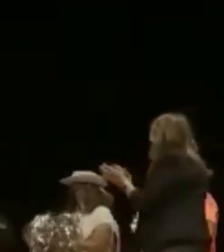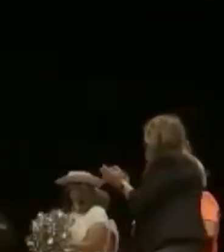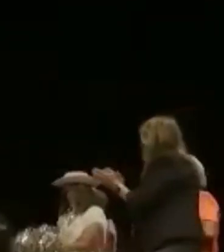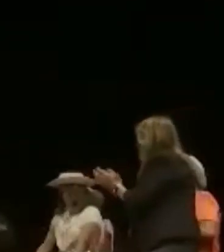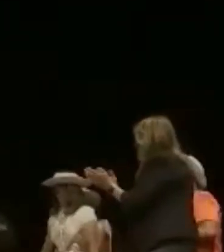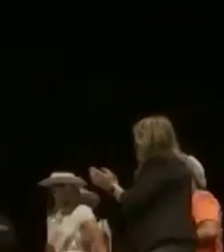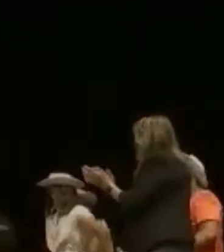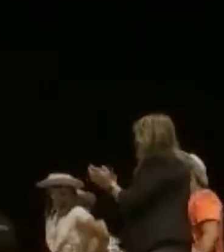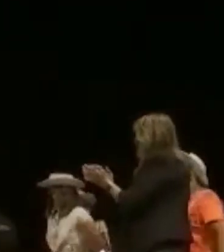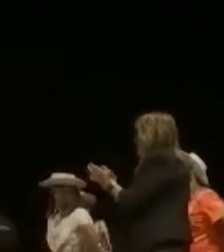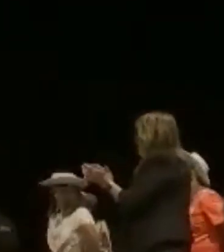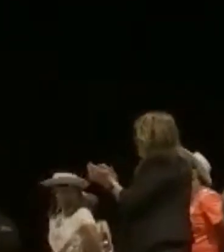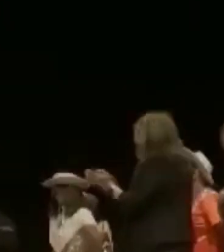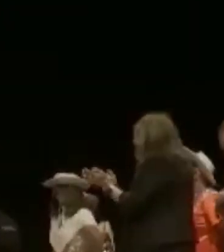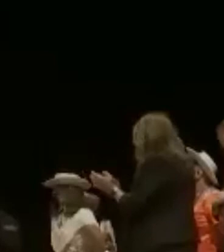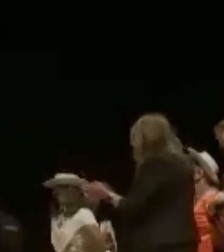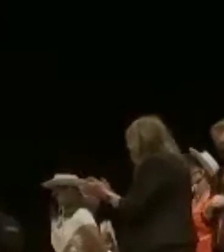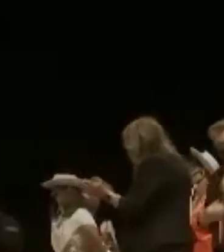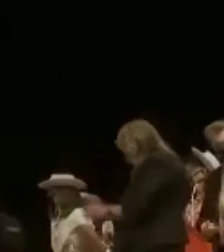Thank you.